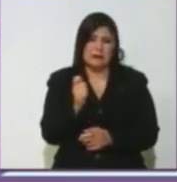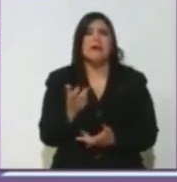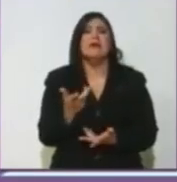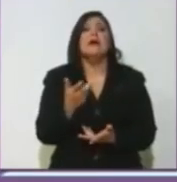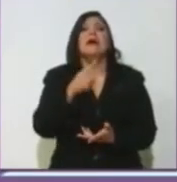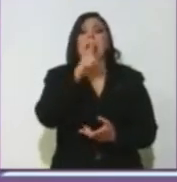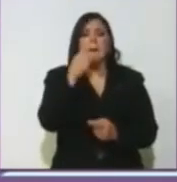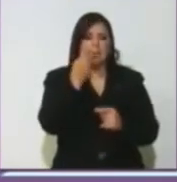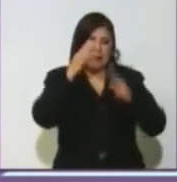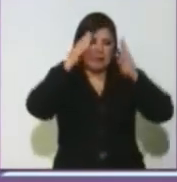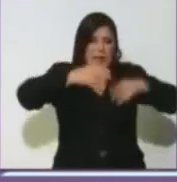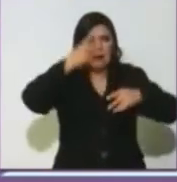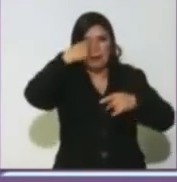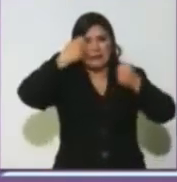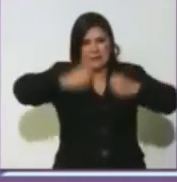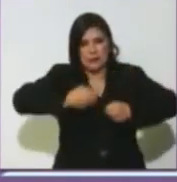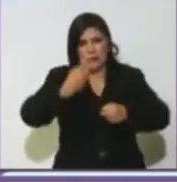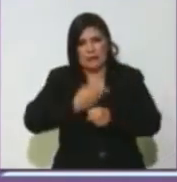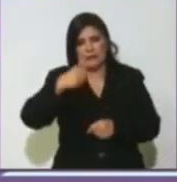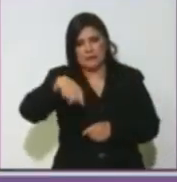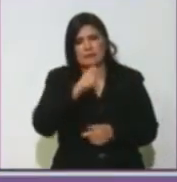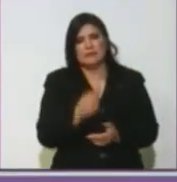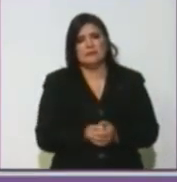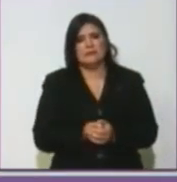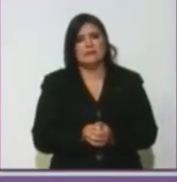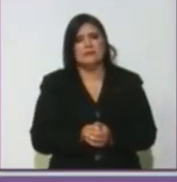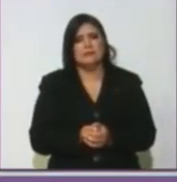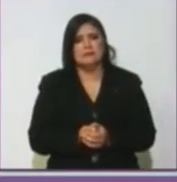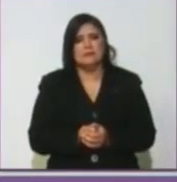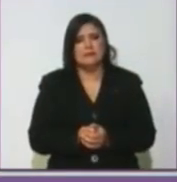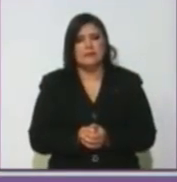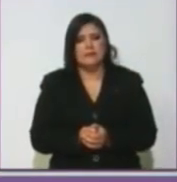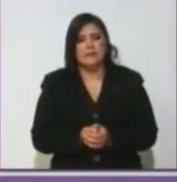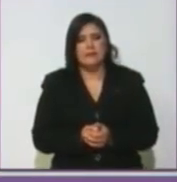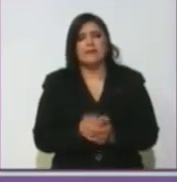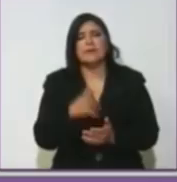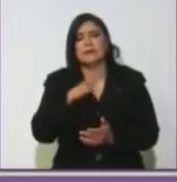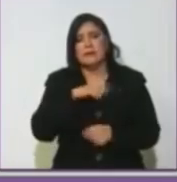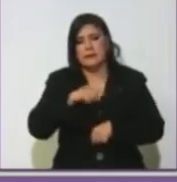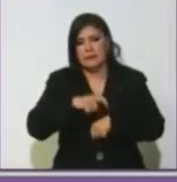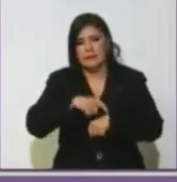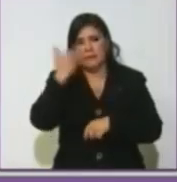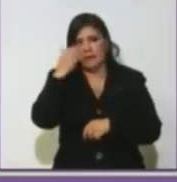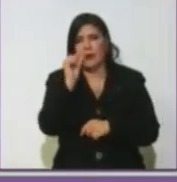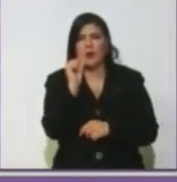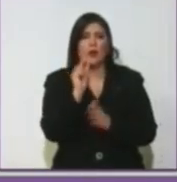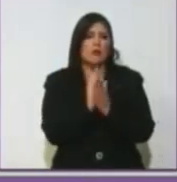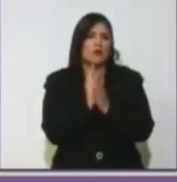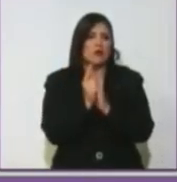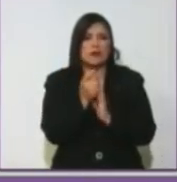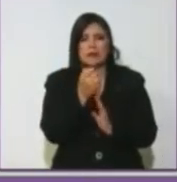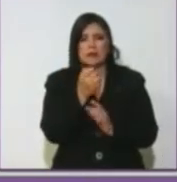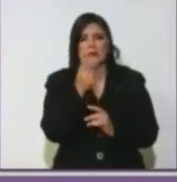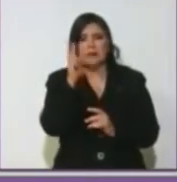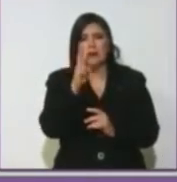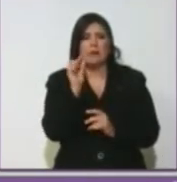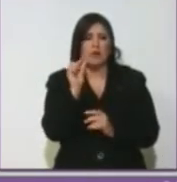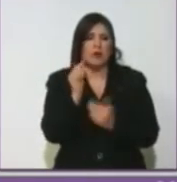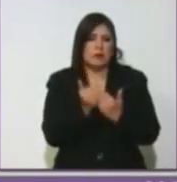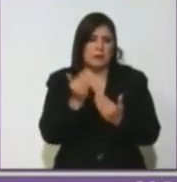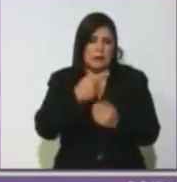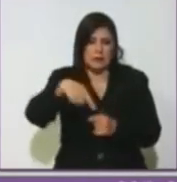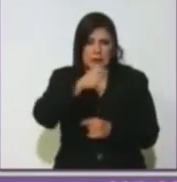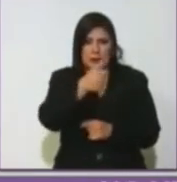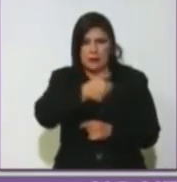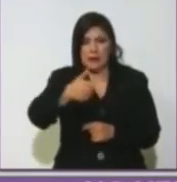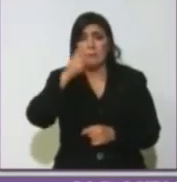en tu seguridad muy bien tenemos el tiempo que son pocos segundos para algunos pero me